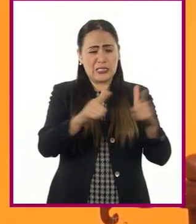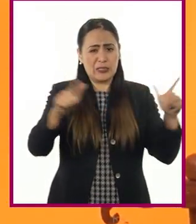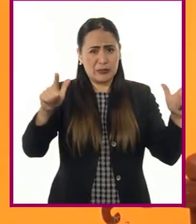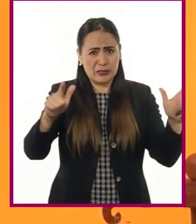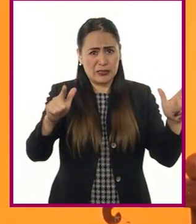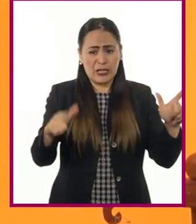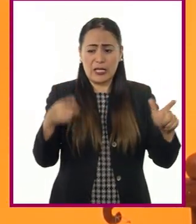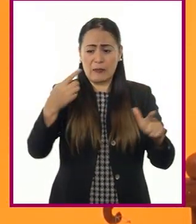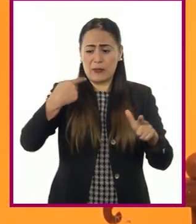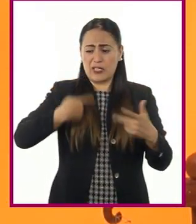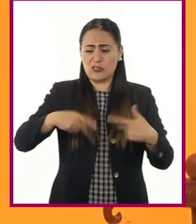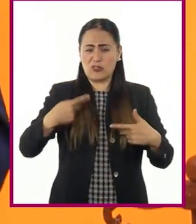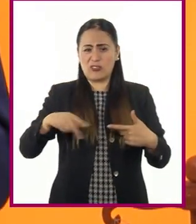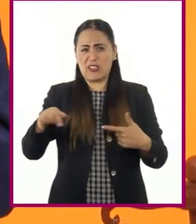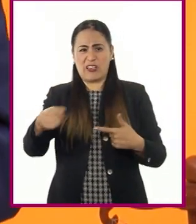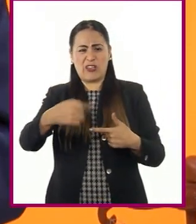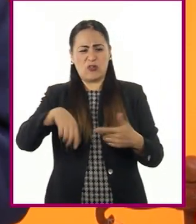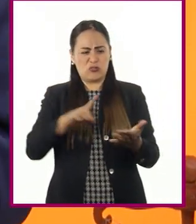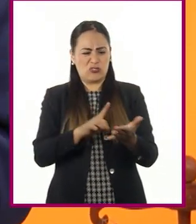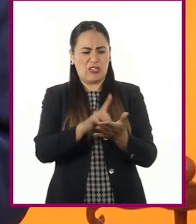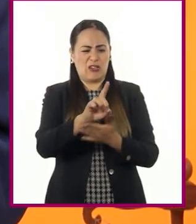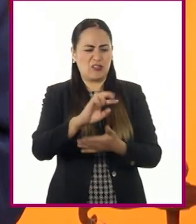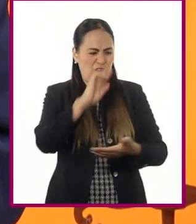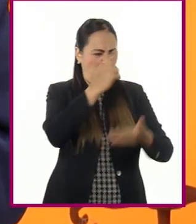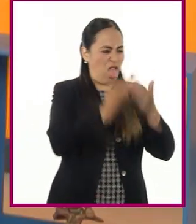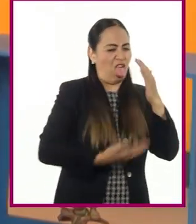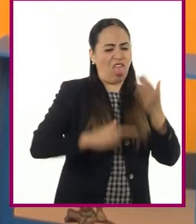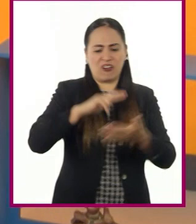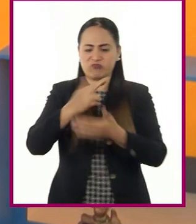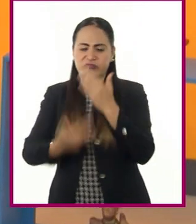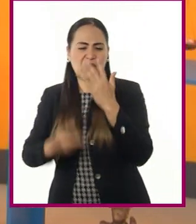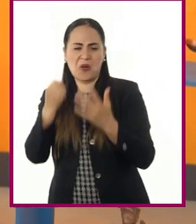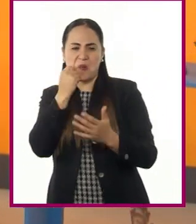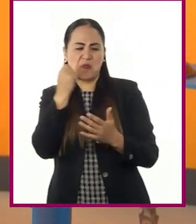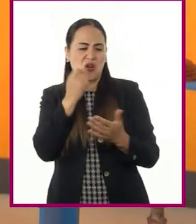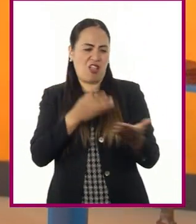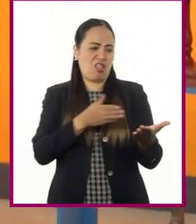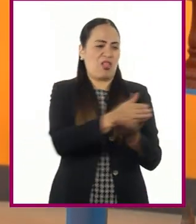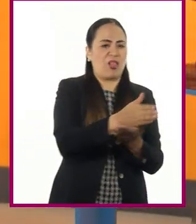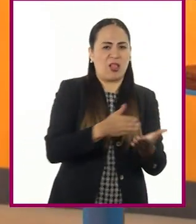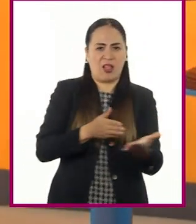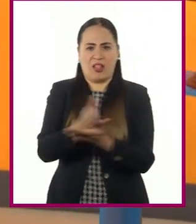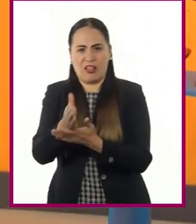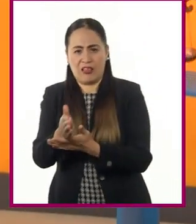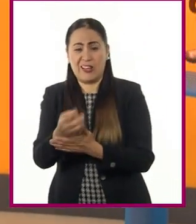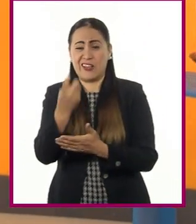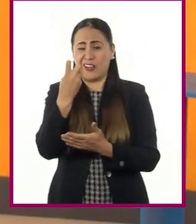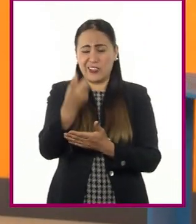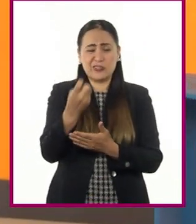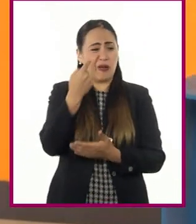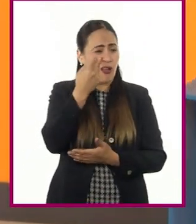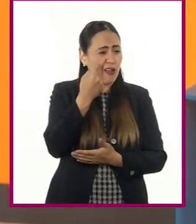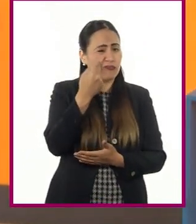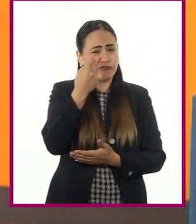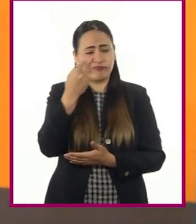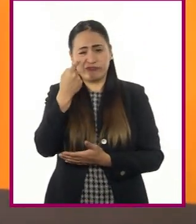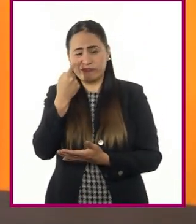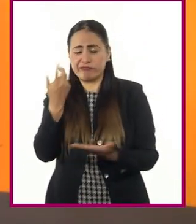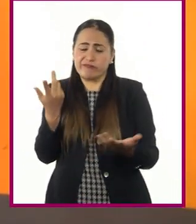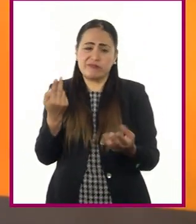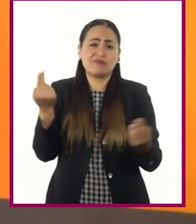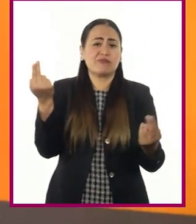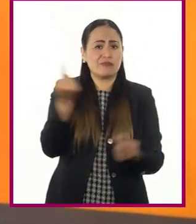quienes desean pasar por encima de los derechos de otras personas. Esto es una constante que exige